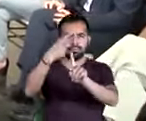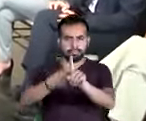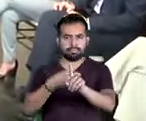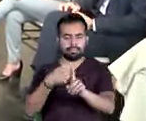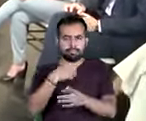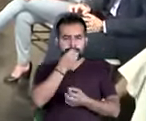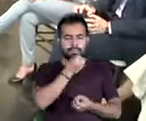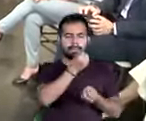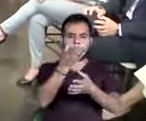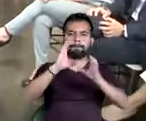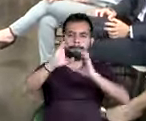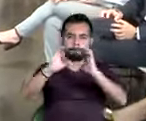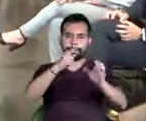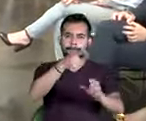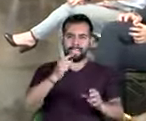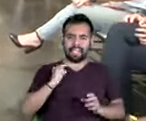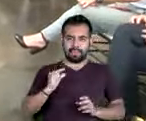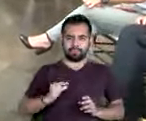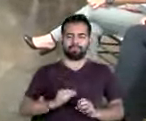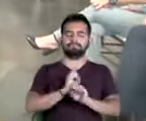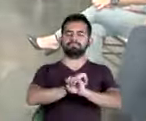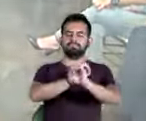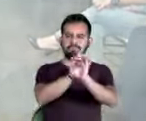en el cual estos detalles se irán,